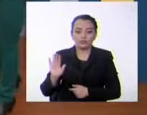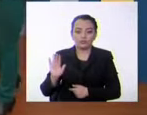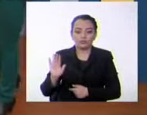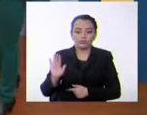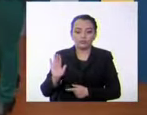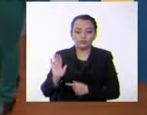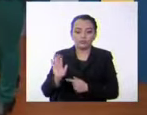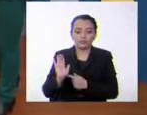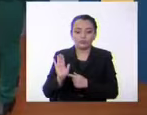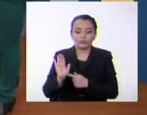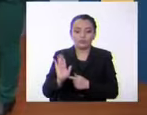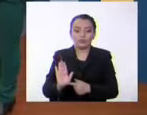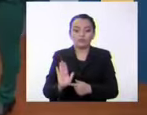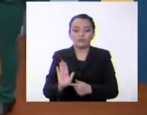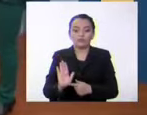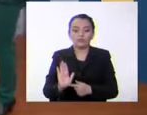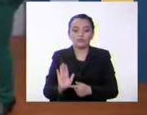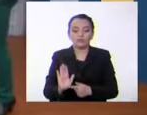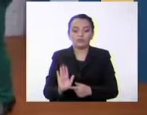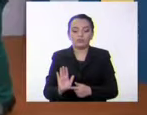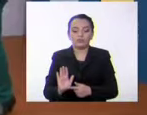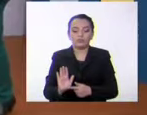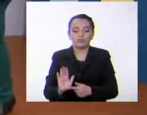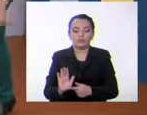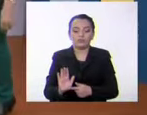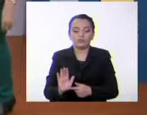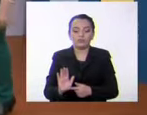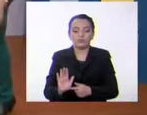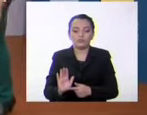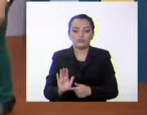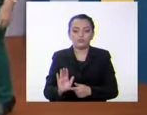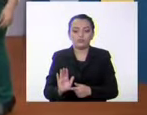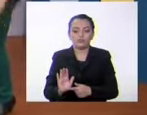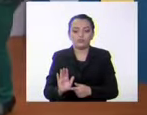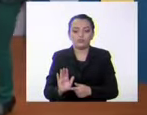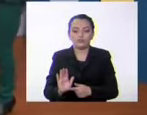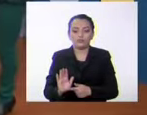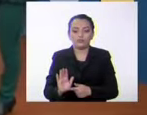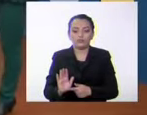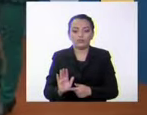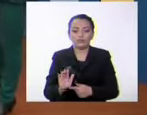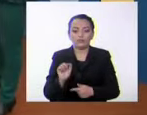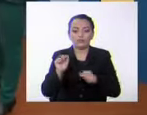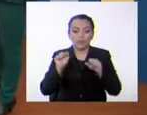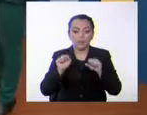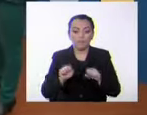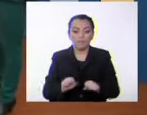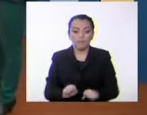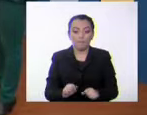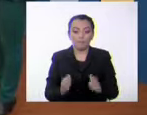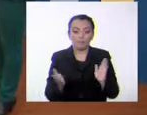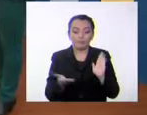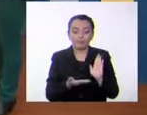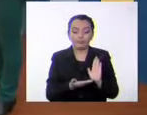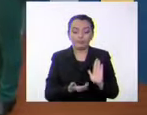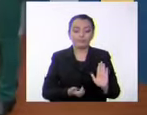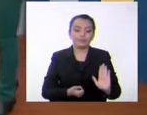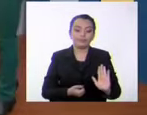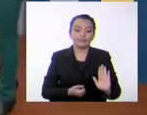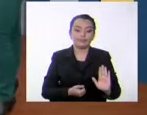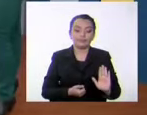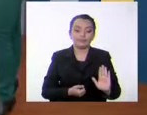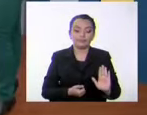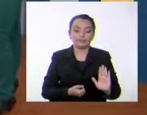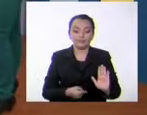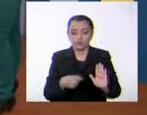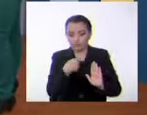que traían los tlaxcaltecas, que ellos pusieron en su lienzo, ¿verdad? Ese lienzo era